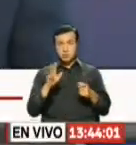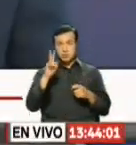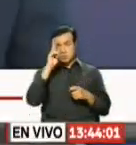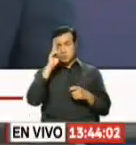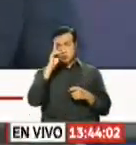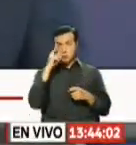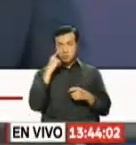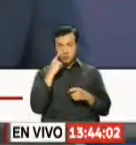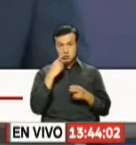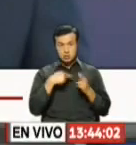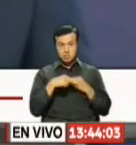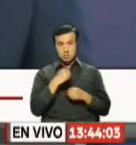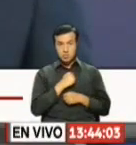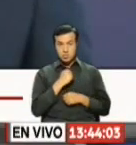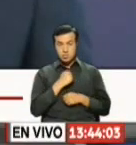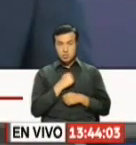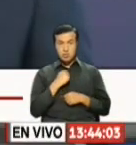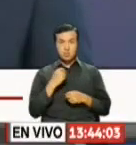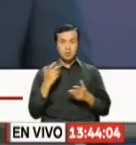para hacer sus negocios.